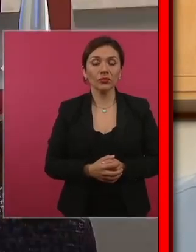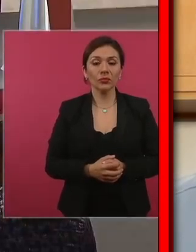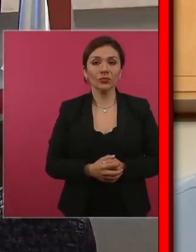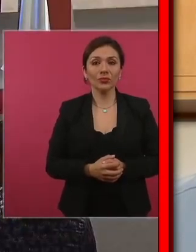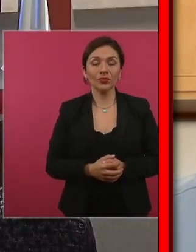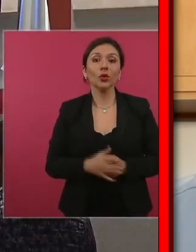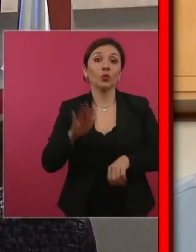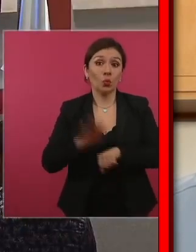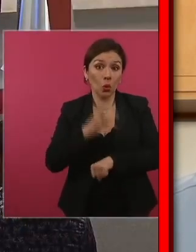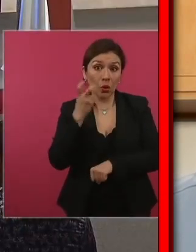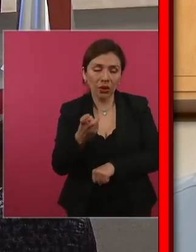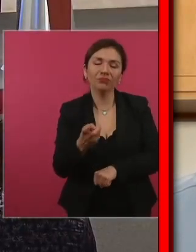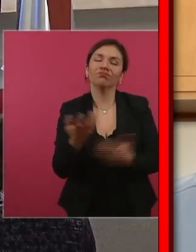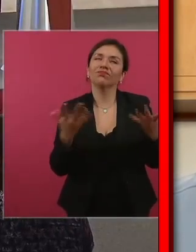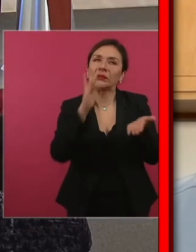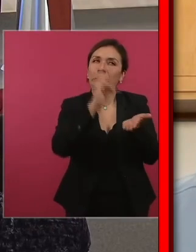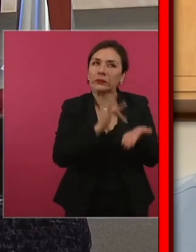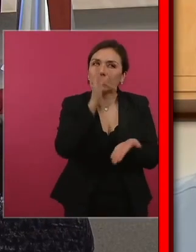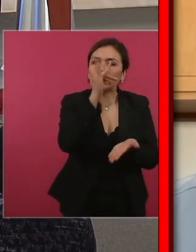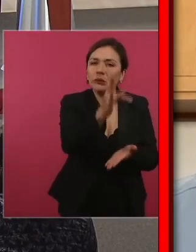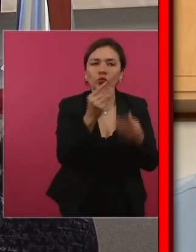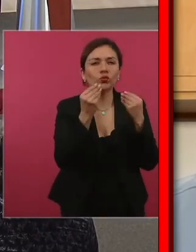por eso muchas gracias a los